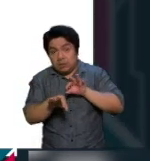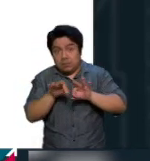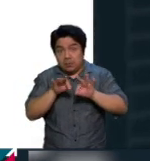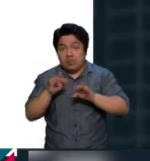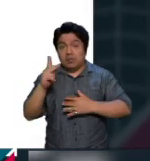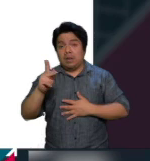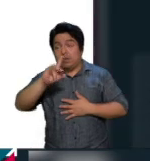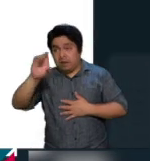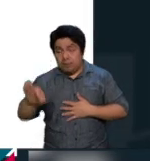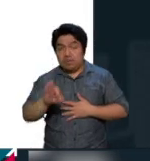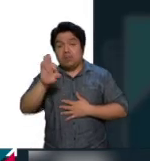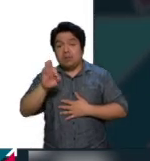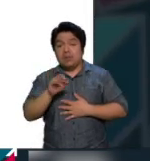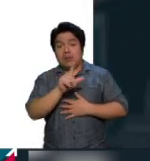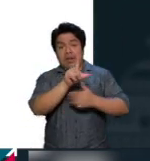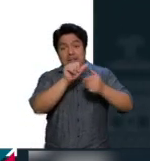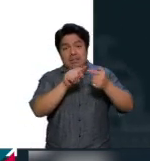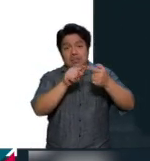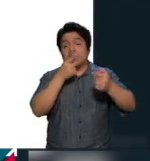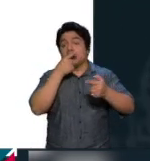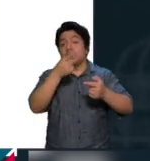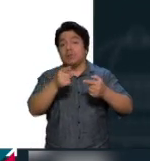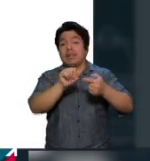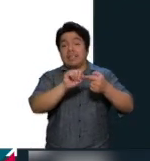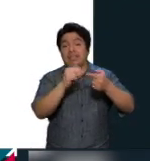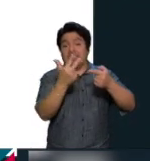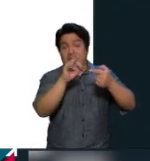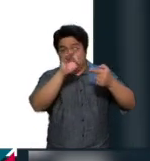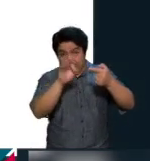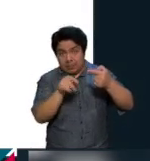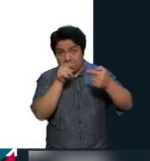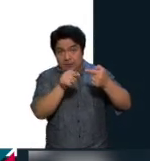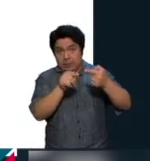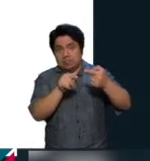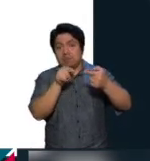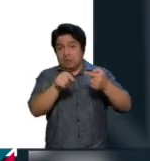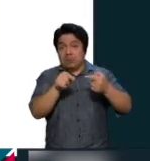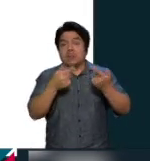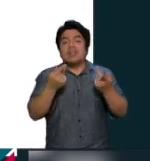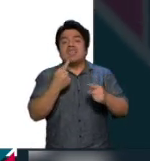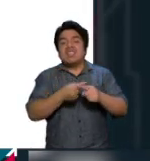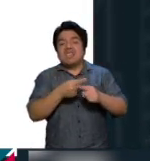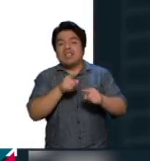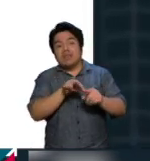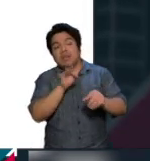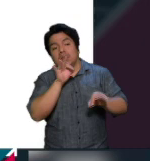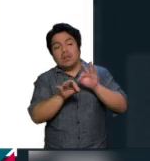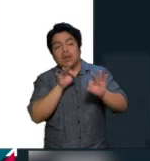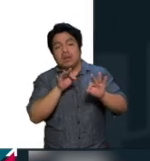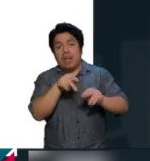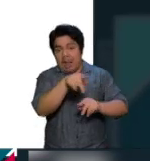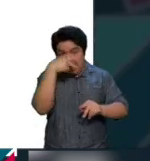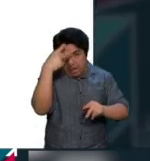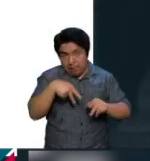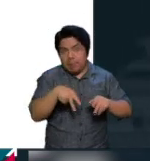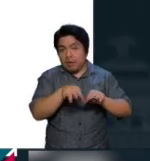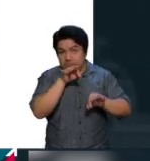Poder Judicial?, de las Heras de Motecnia informó que 68% considera que la elección debe ser por el pueblo de